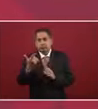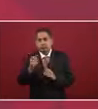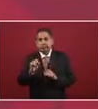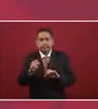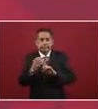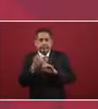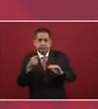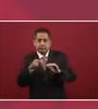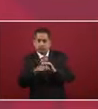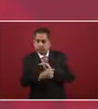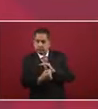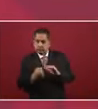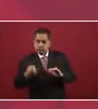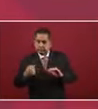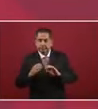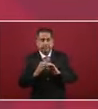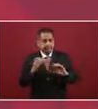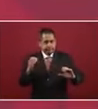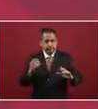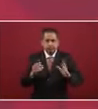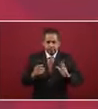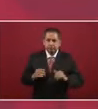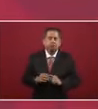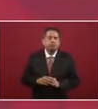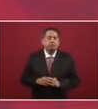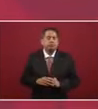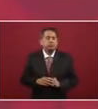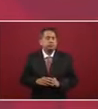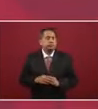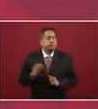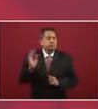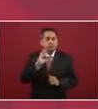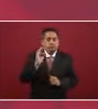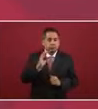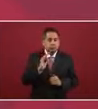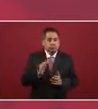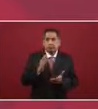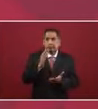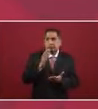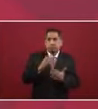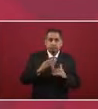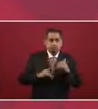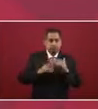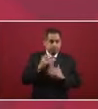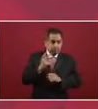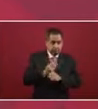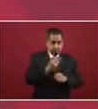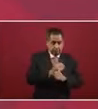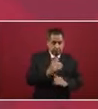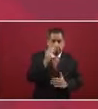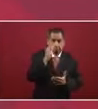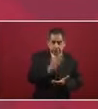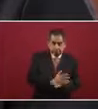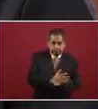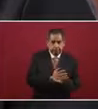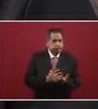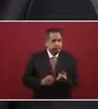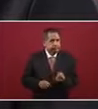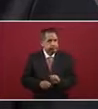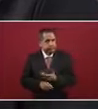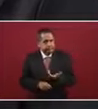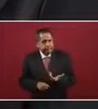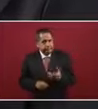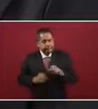ahora resulta que si se detiene la construcción de